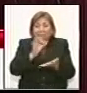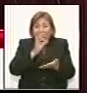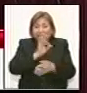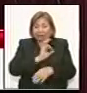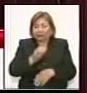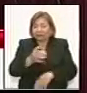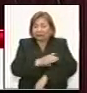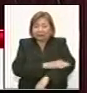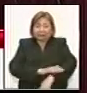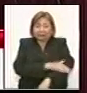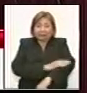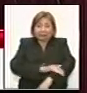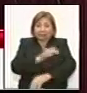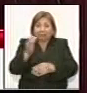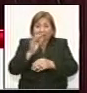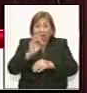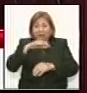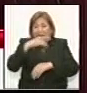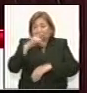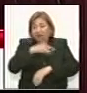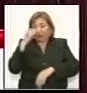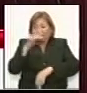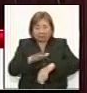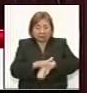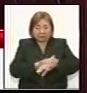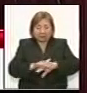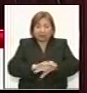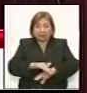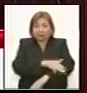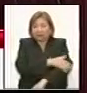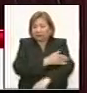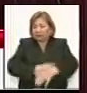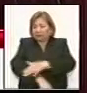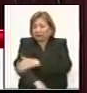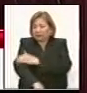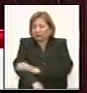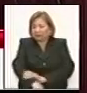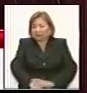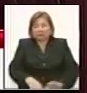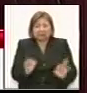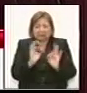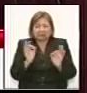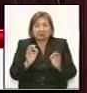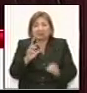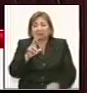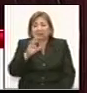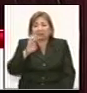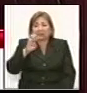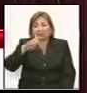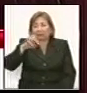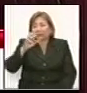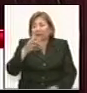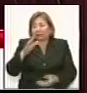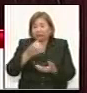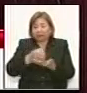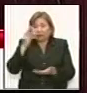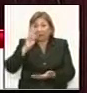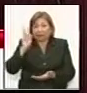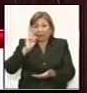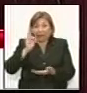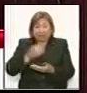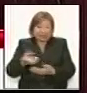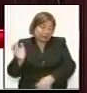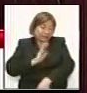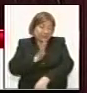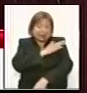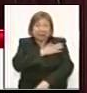hay en las farmacias una serie de repelentes contra mosquitos que pueden llevar. Repelentes, en una farmacia se compra sin ningún problema un repelente, es unas pomadas verdes,